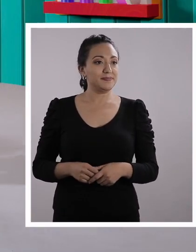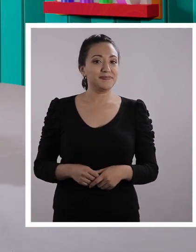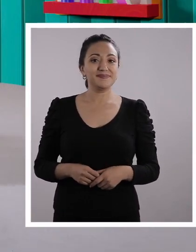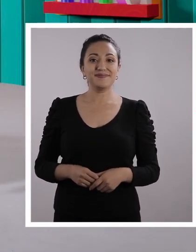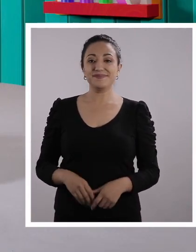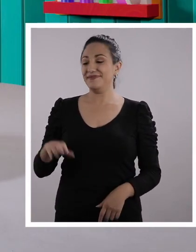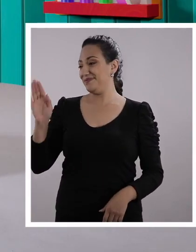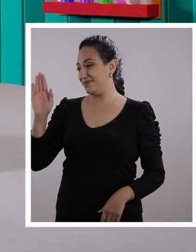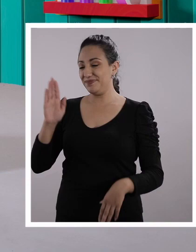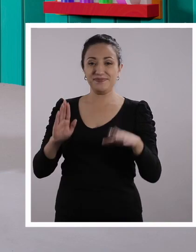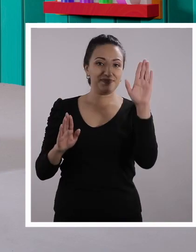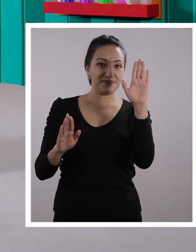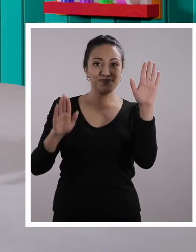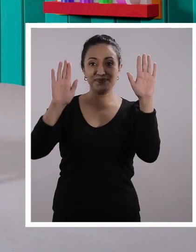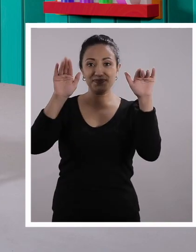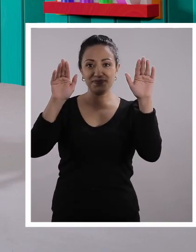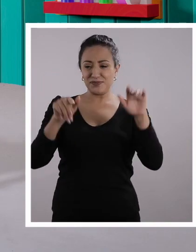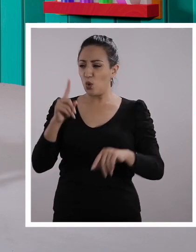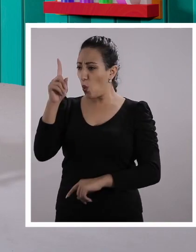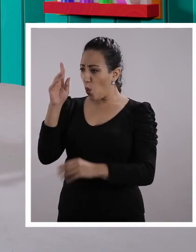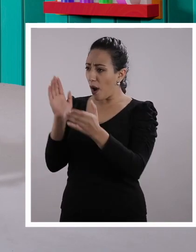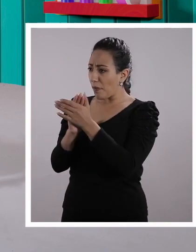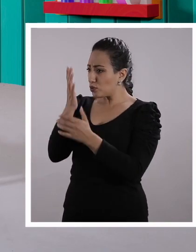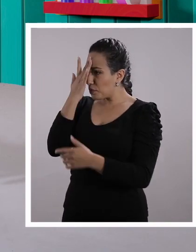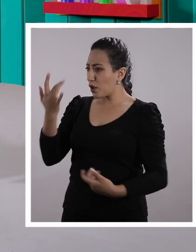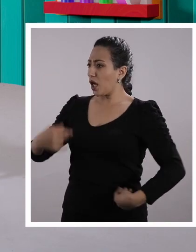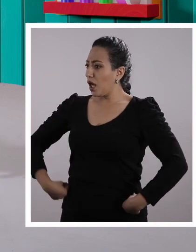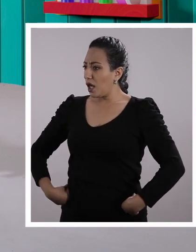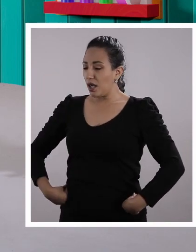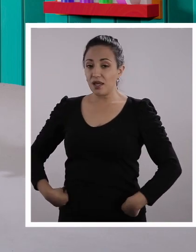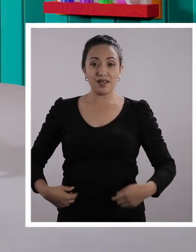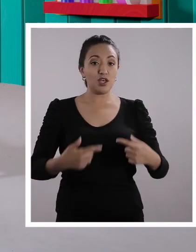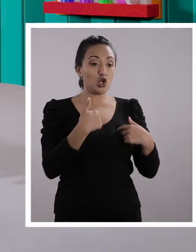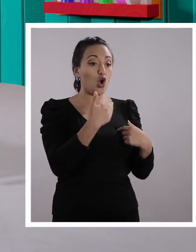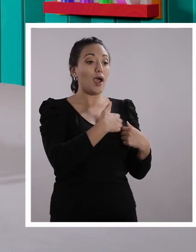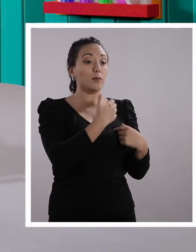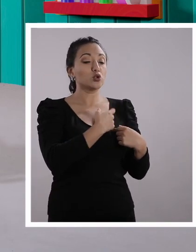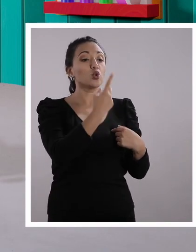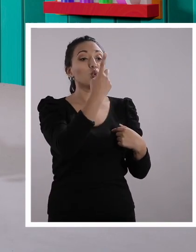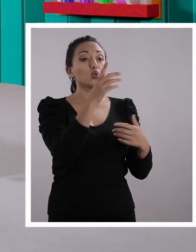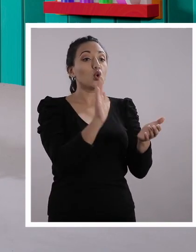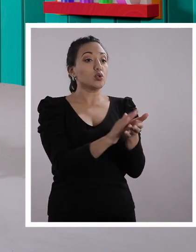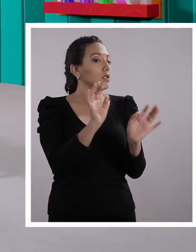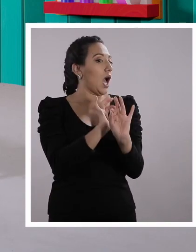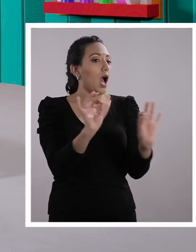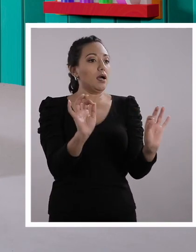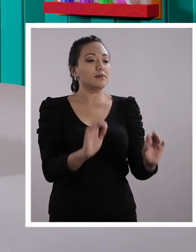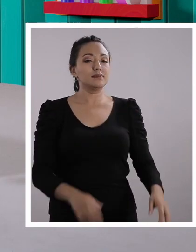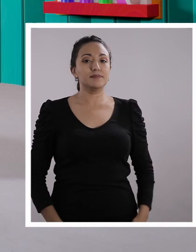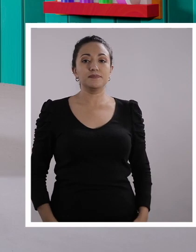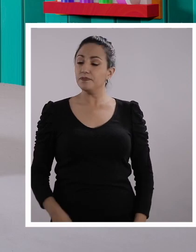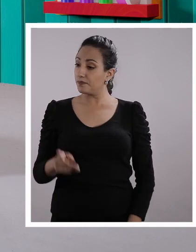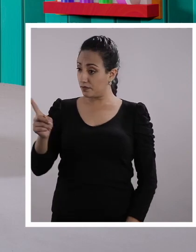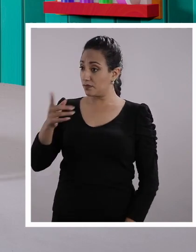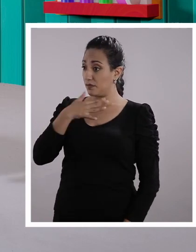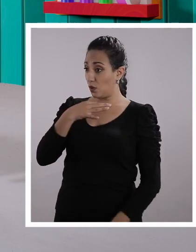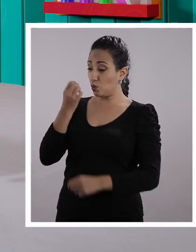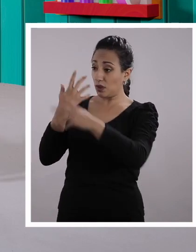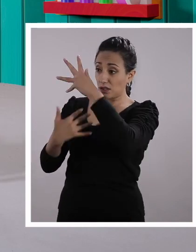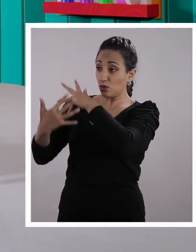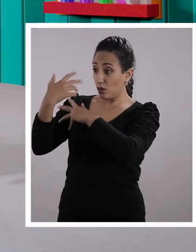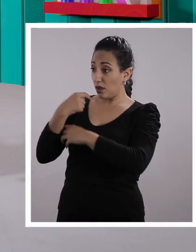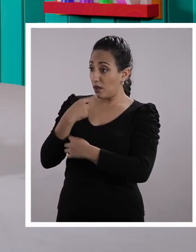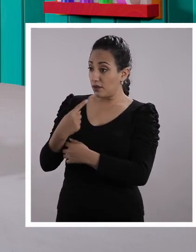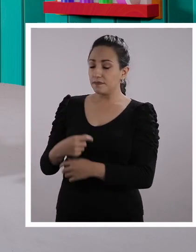la panza de las niños y niñas y porque con un solo aplauso porque la emoción uno sonoro escuché que te gusta mucho de la historia